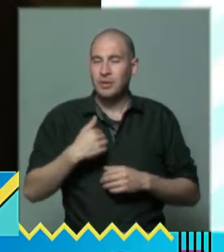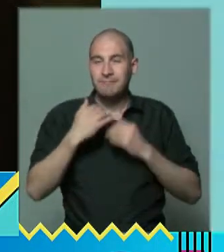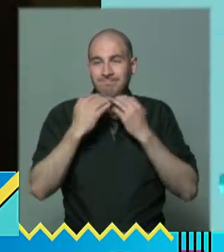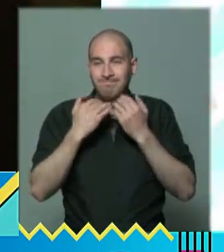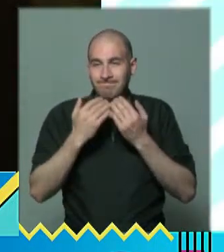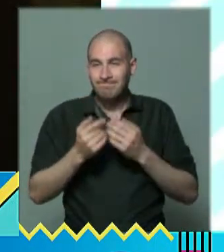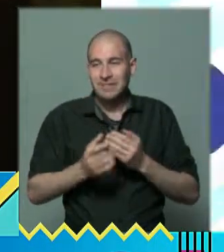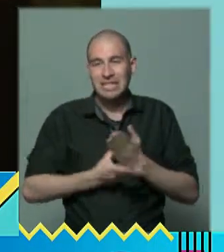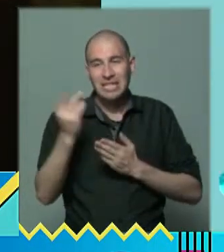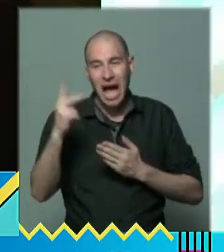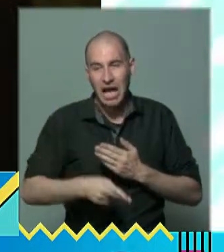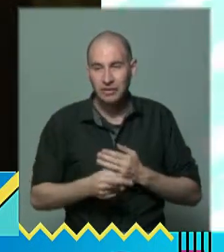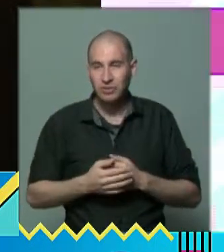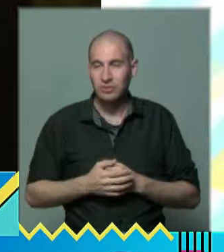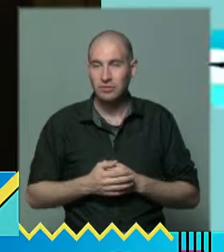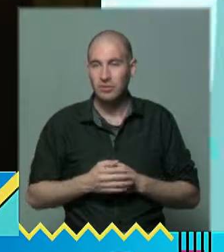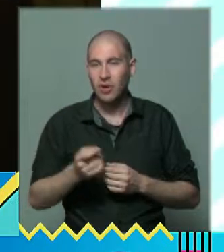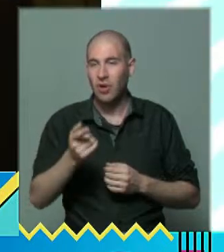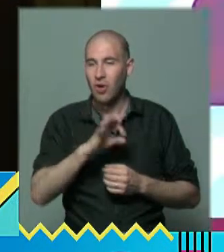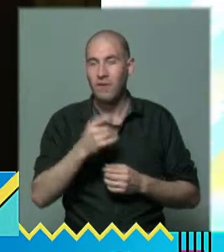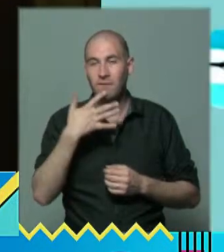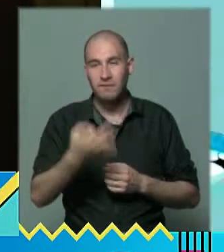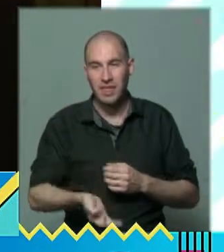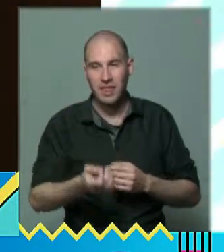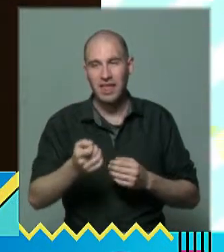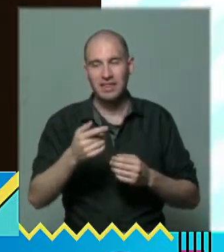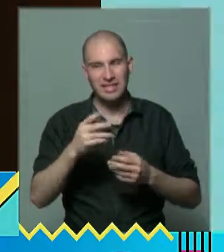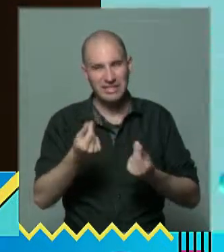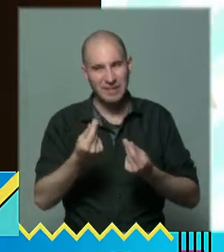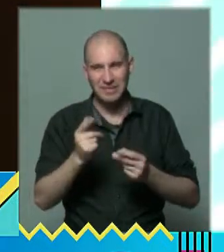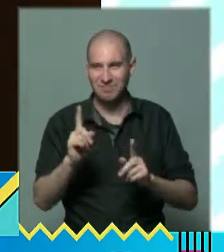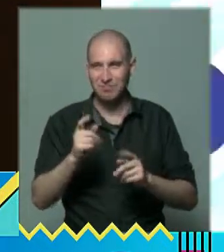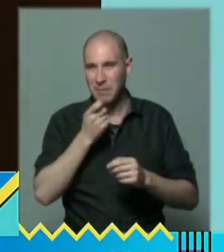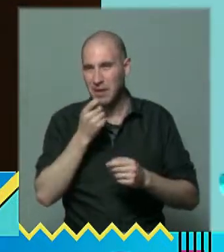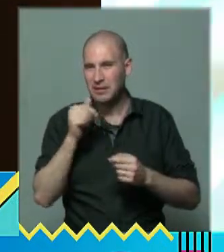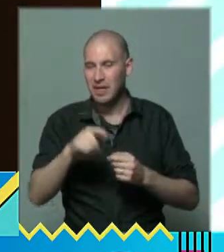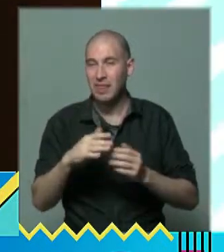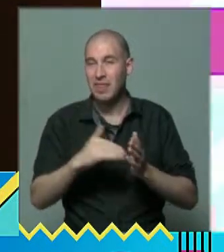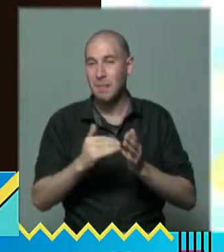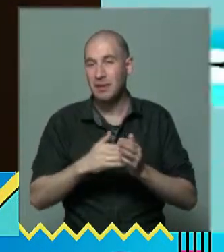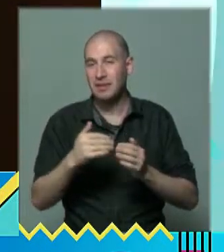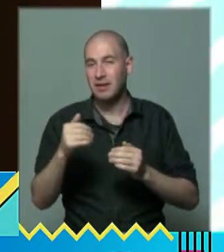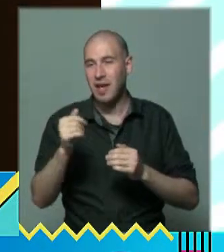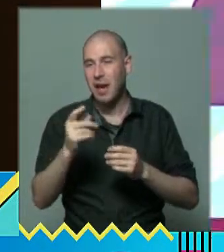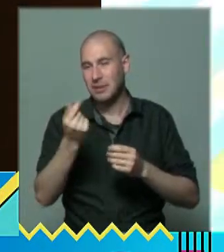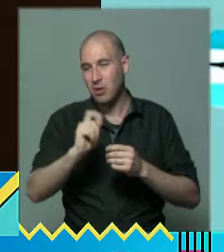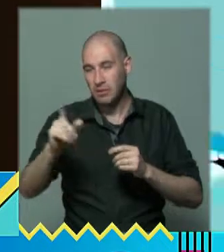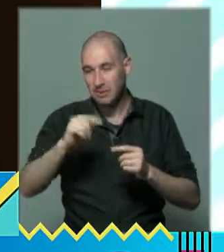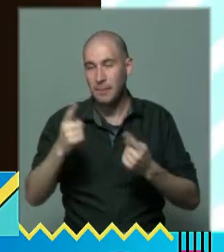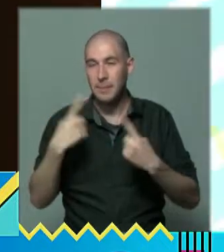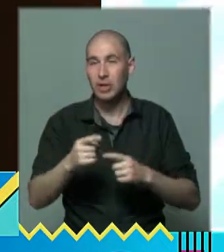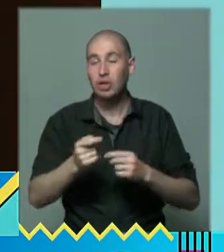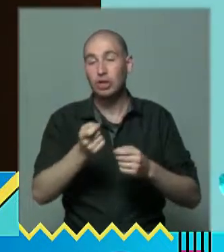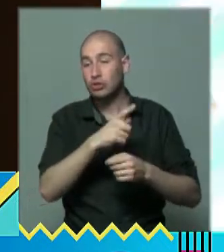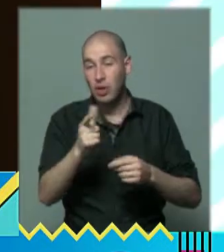un ajuste, un sinceramiento de tarifa. Yo entiendo que se pueden ajustar de acuerdo a la inflación, perfecto, pero también los salarios